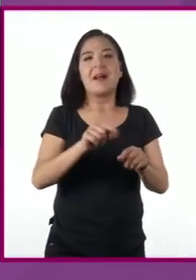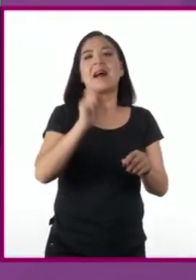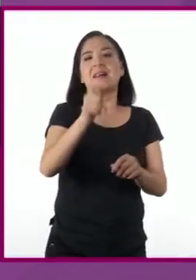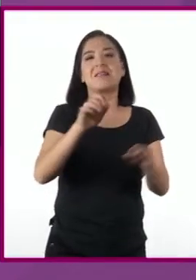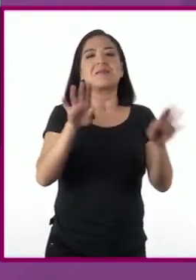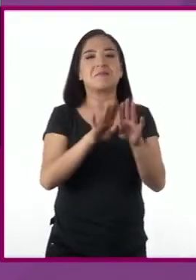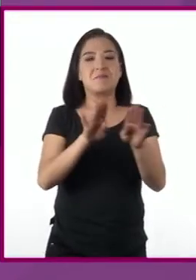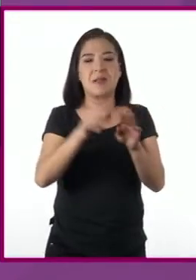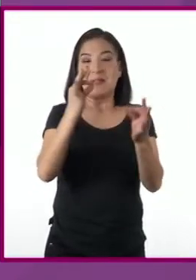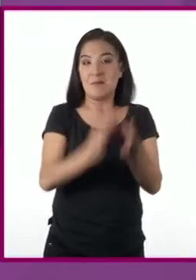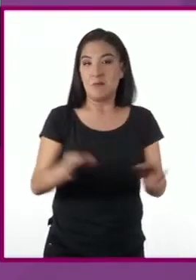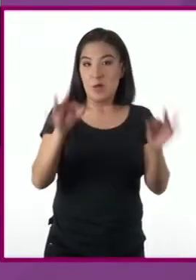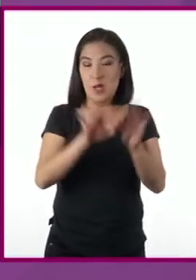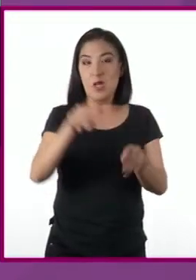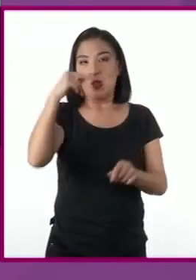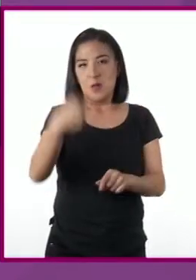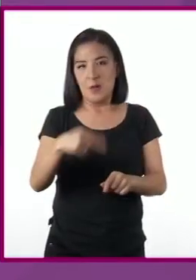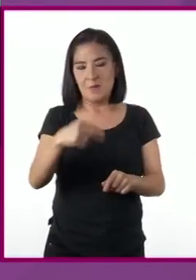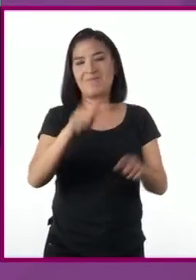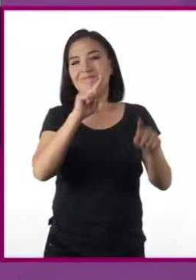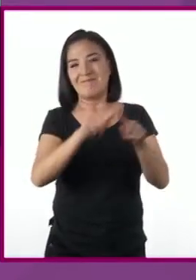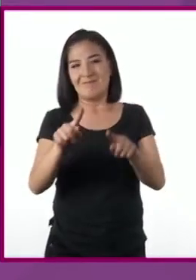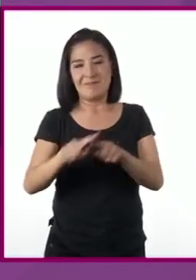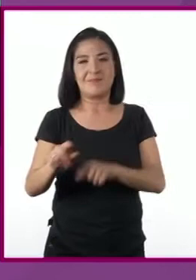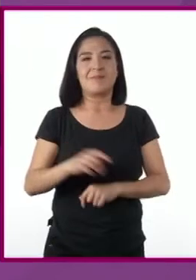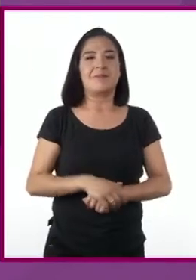importantes, nombres, etc.